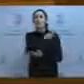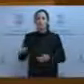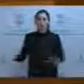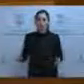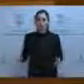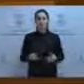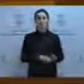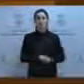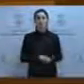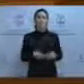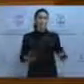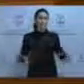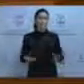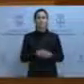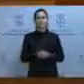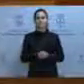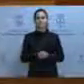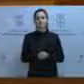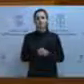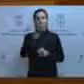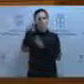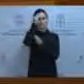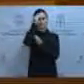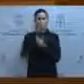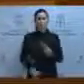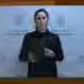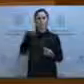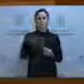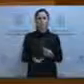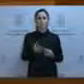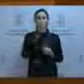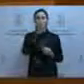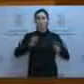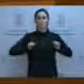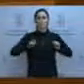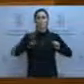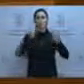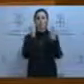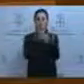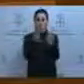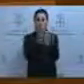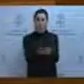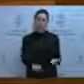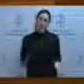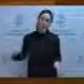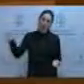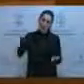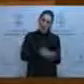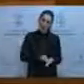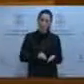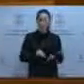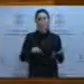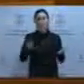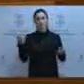Y nos parece tan importante que cada inicio de curso volvamos otra vez a